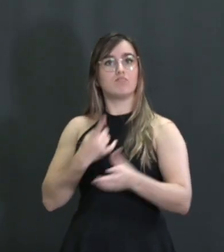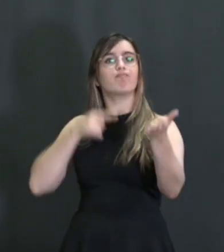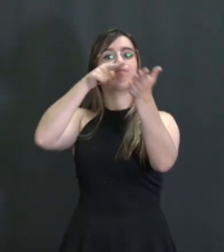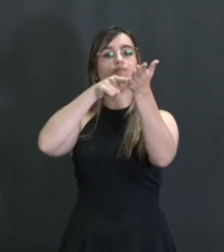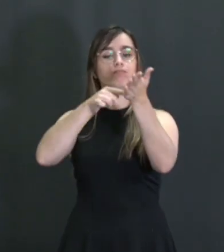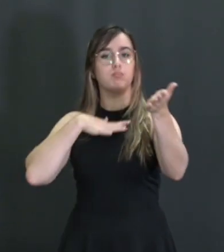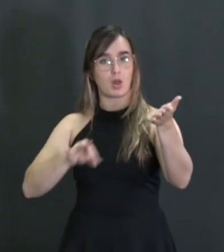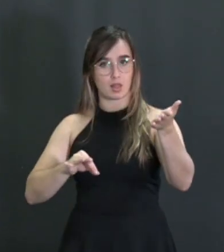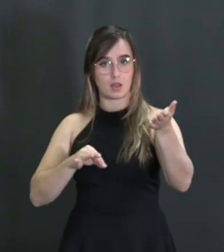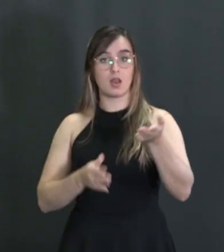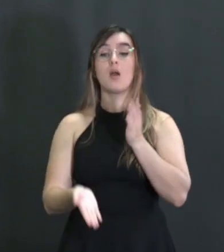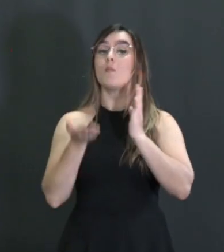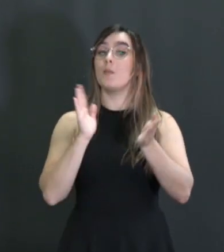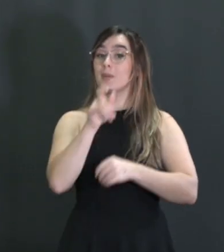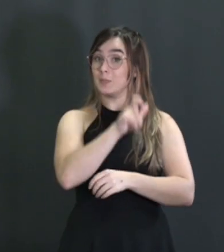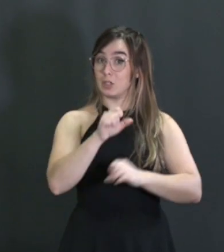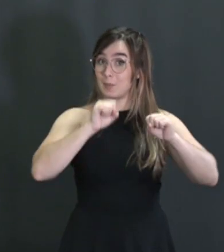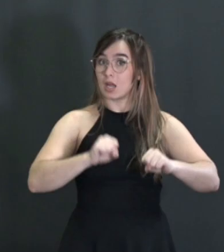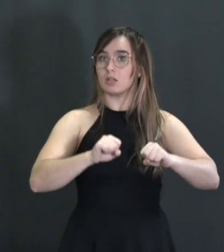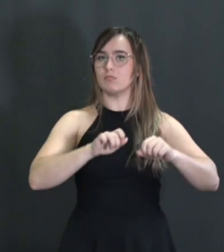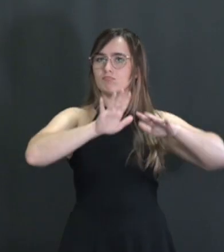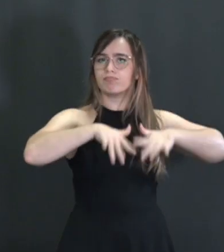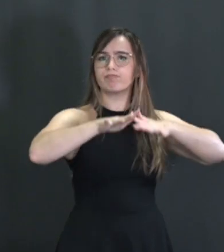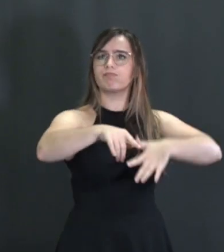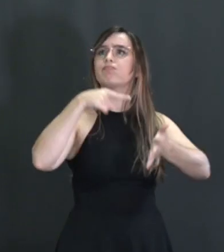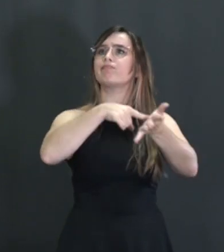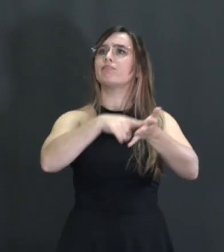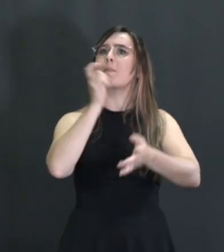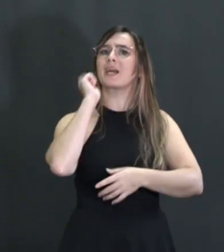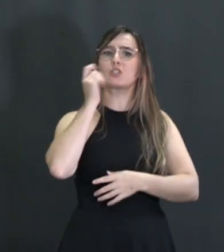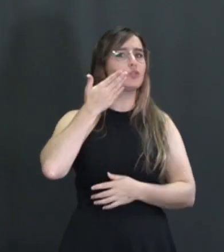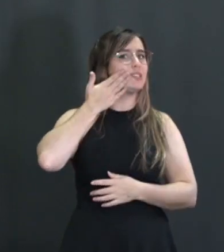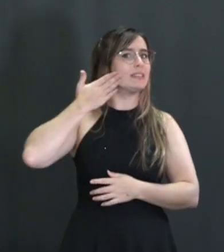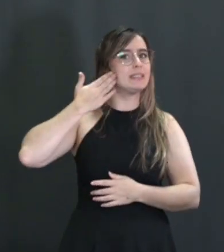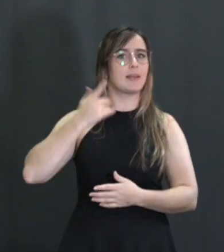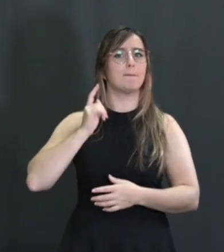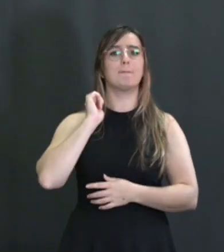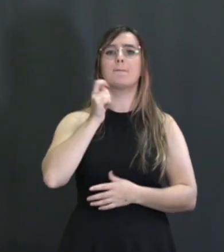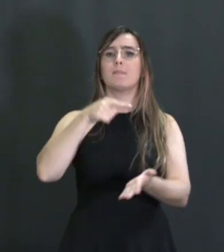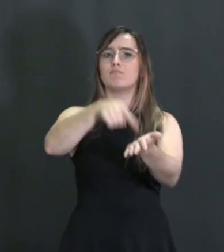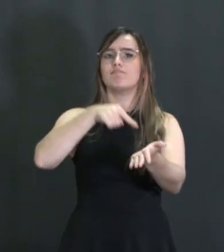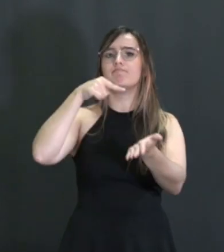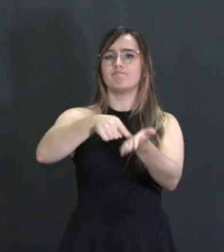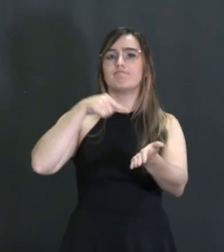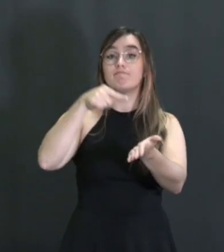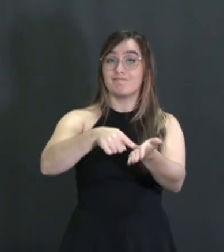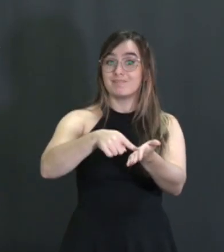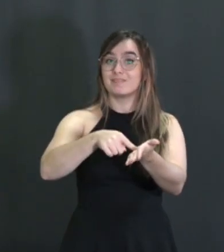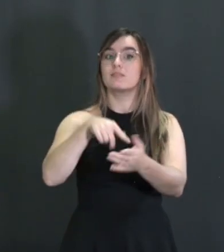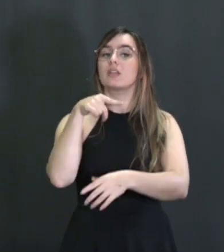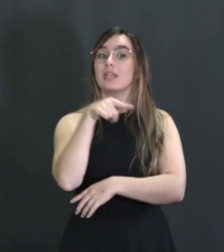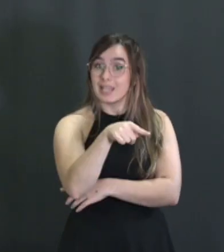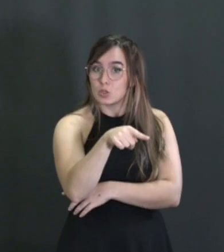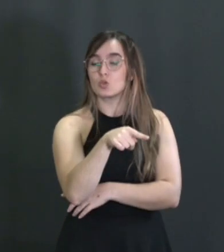Cuando personas mayores salen a las calles reclamando pensiones dignas, a eso también me